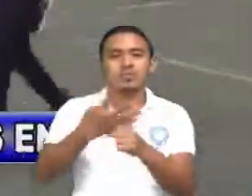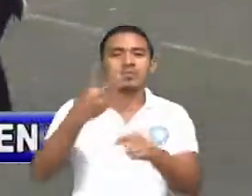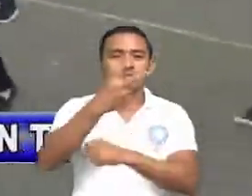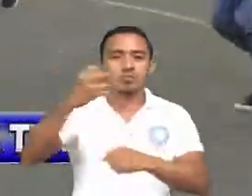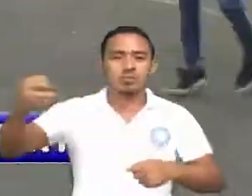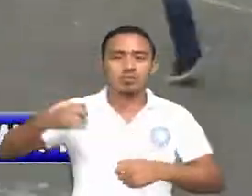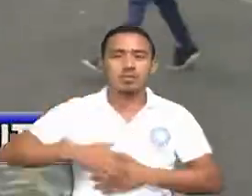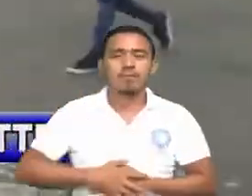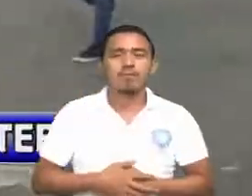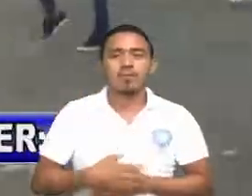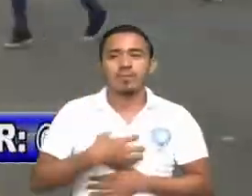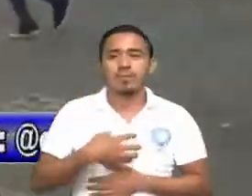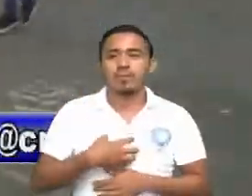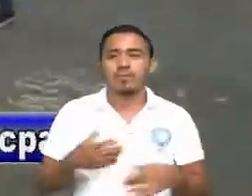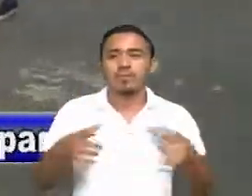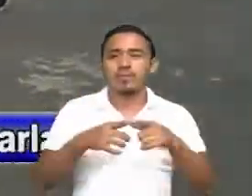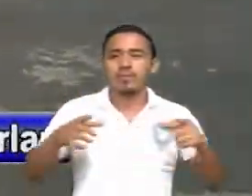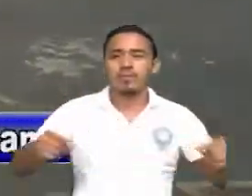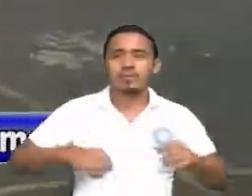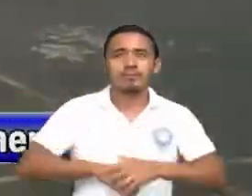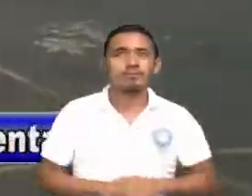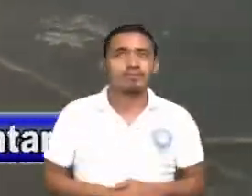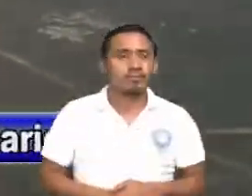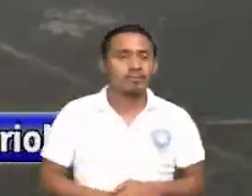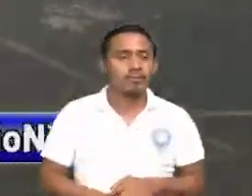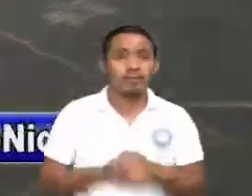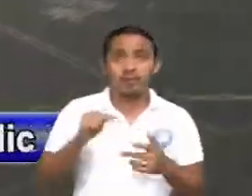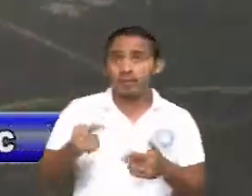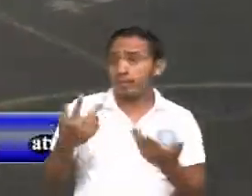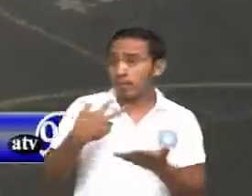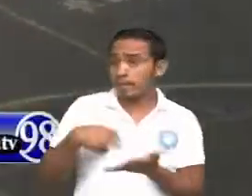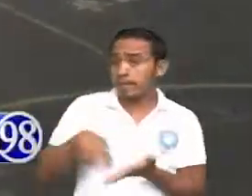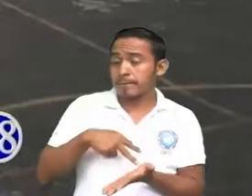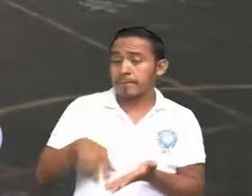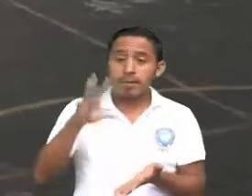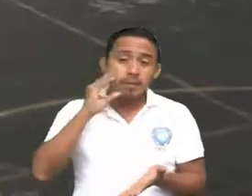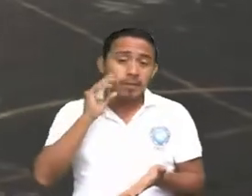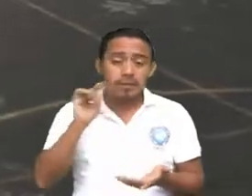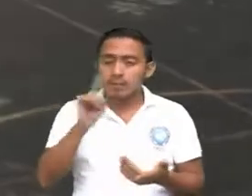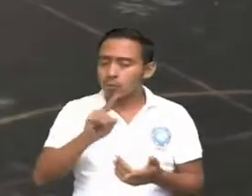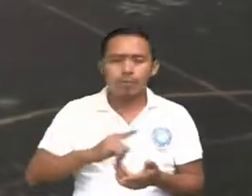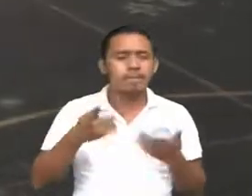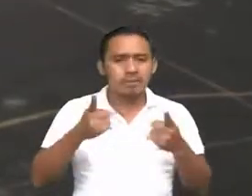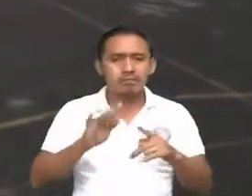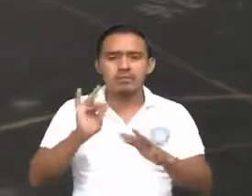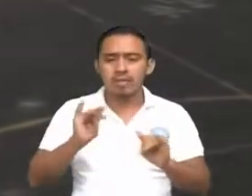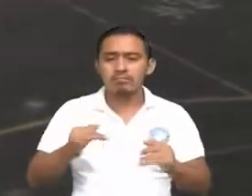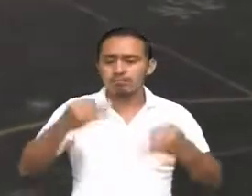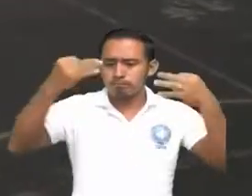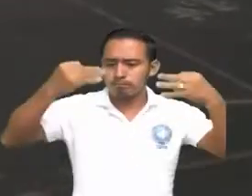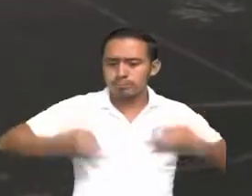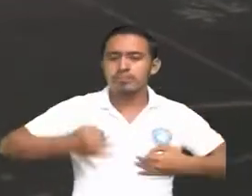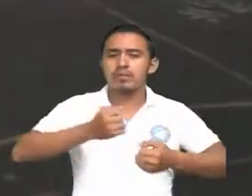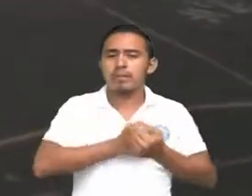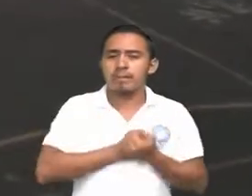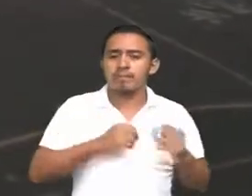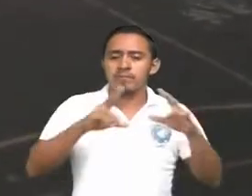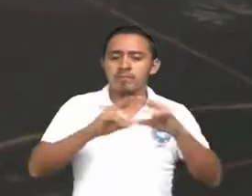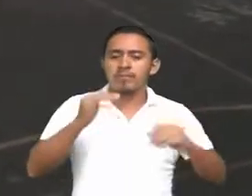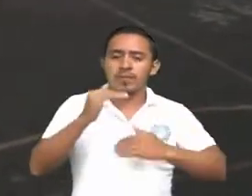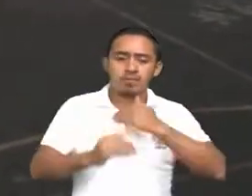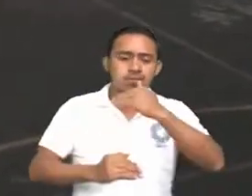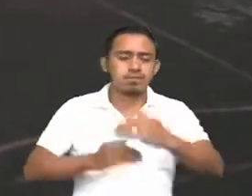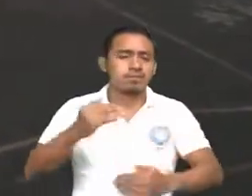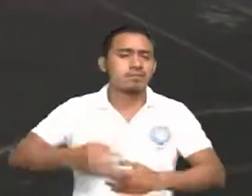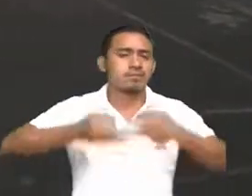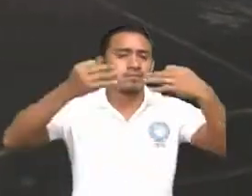del Bicentenario de Managua. Usted dice una cosa, ¿no? Ellos no son bailarines, pero se han venido adaptando. Claro, pero la disciplina y el amor patrio y el